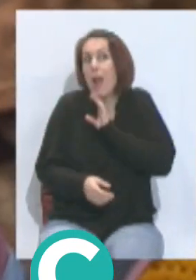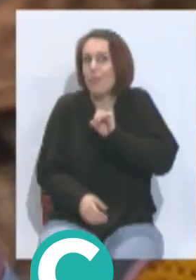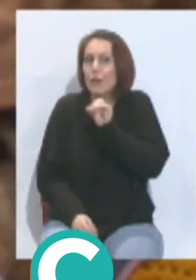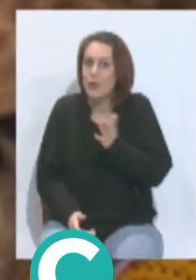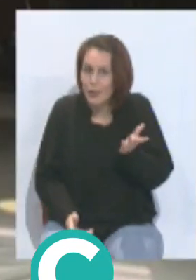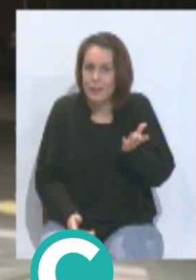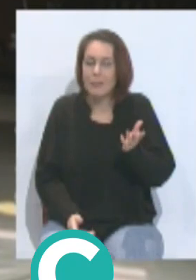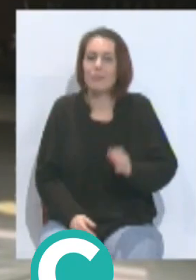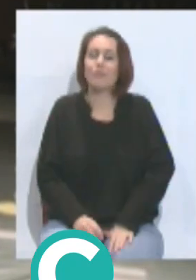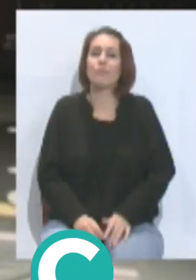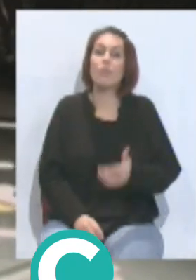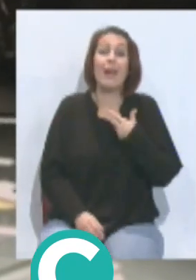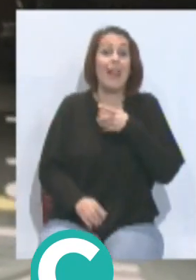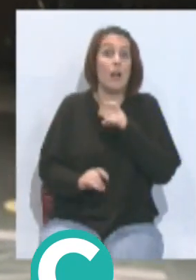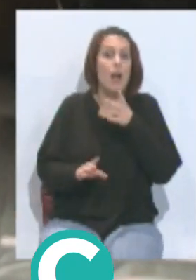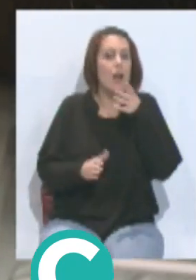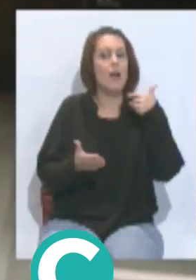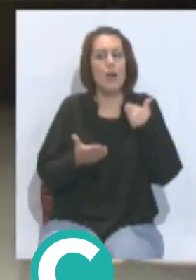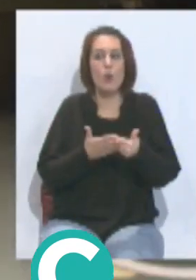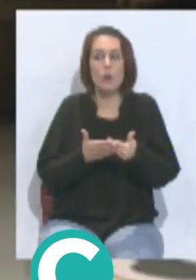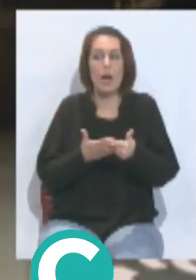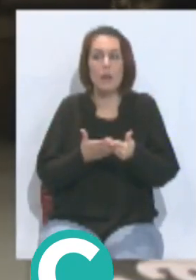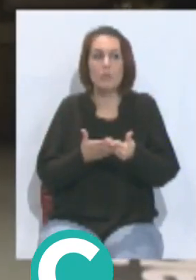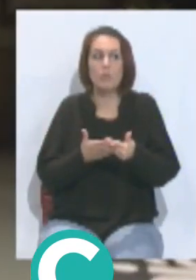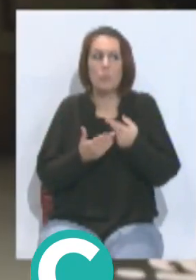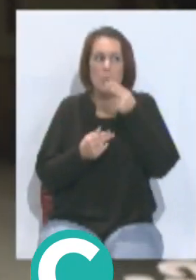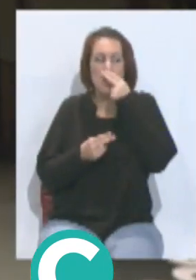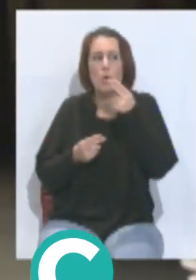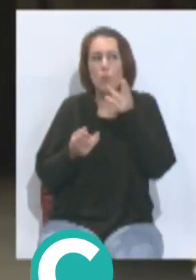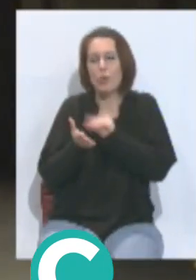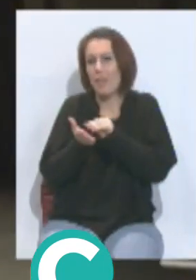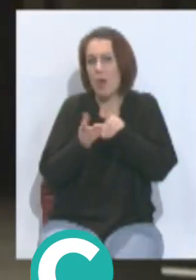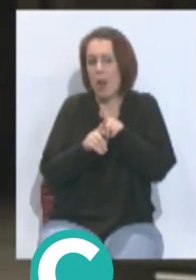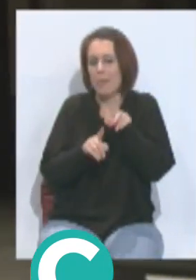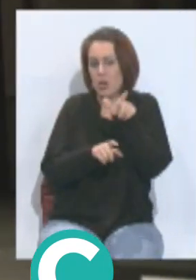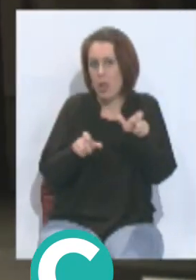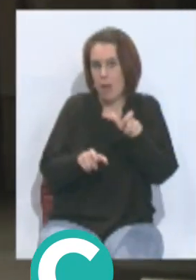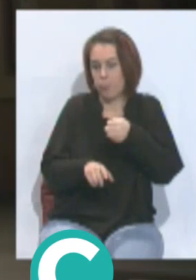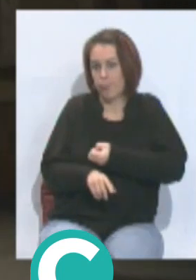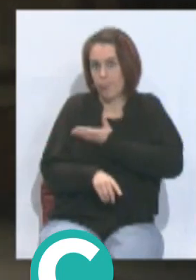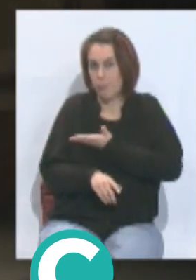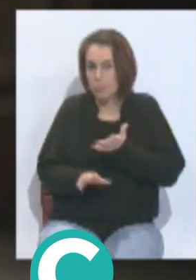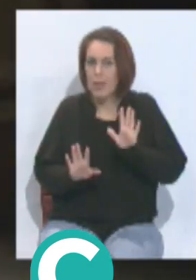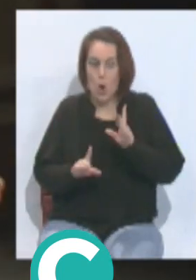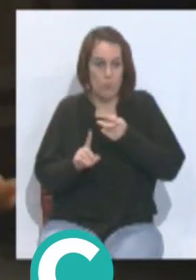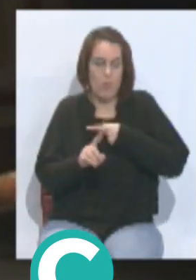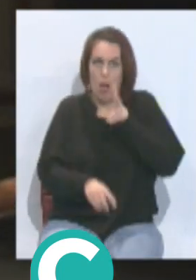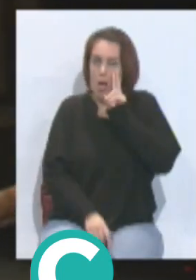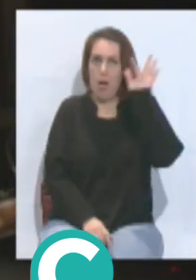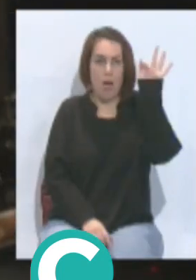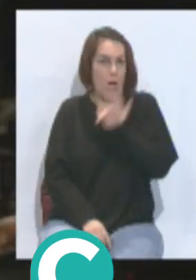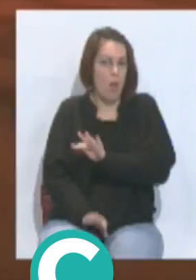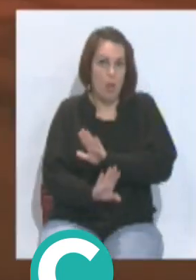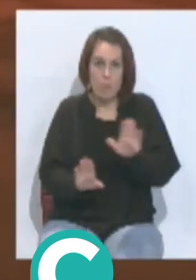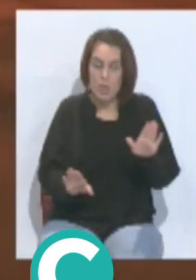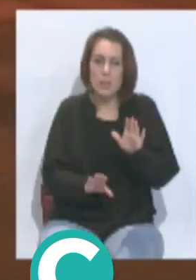ganaremos, uh-huh, todo. Claro, porque hasta ahora tenemos un público muchas veces que es un aficionado, evidentemente, pero que es un mero espectador, y